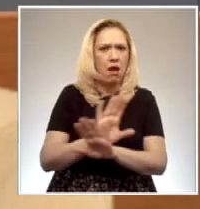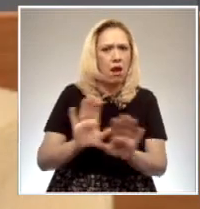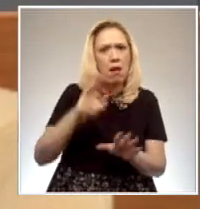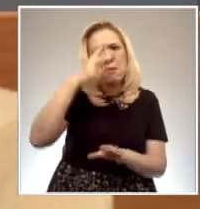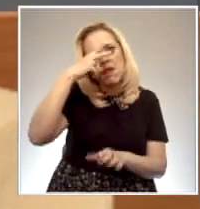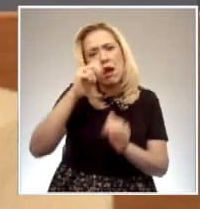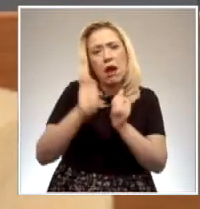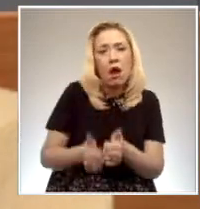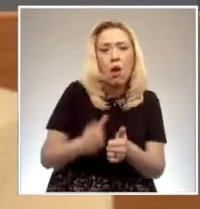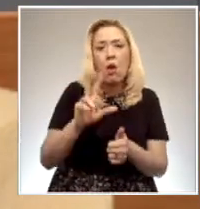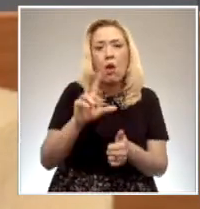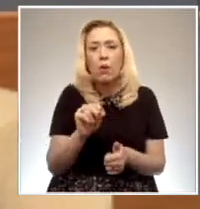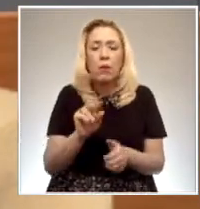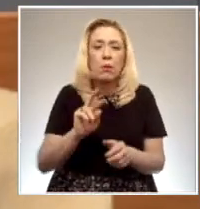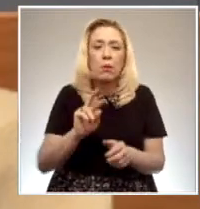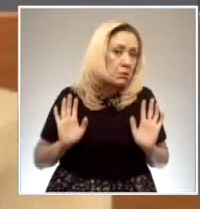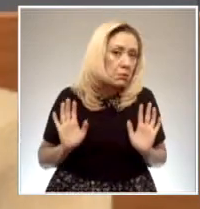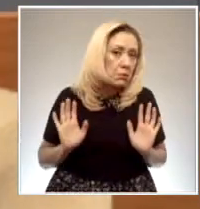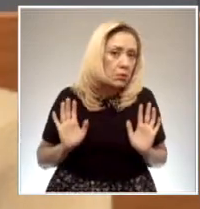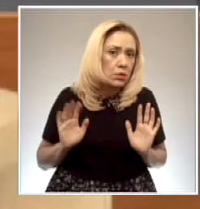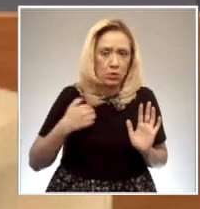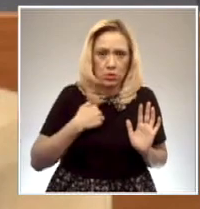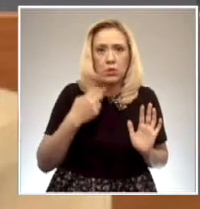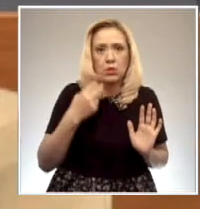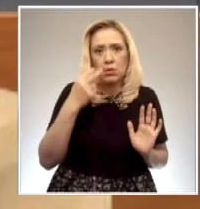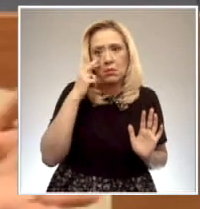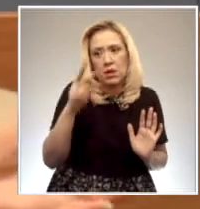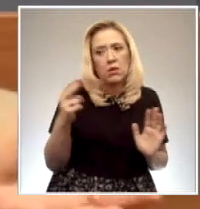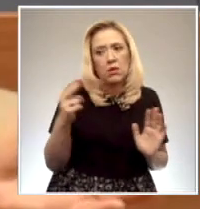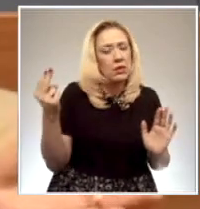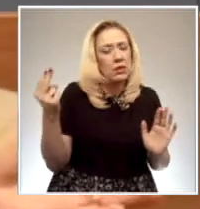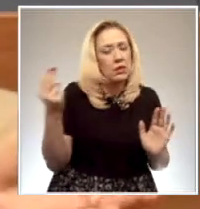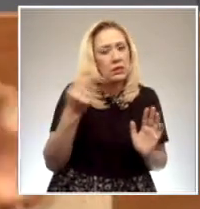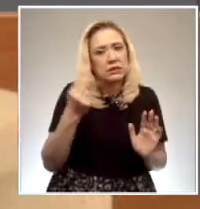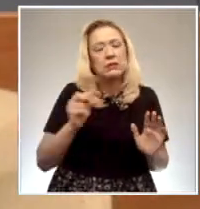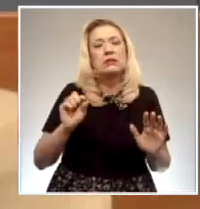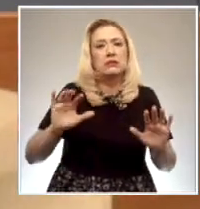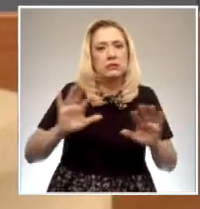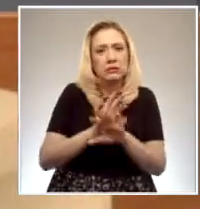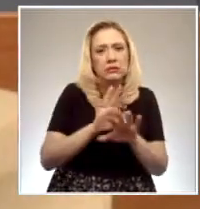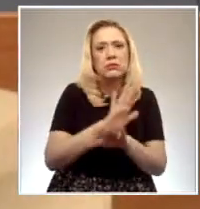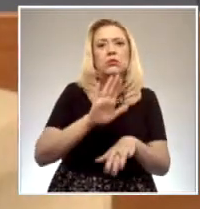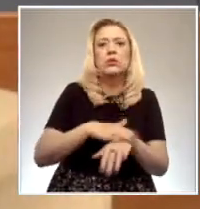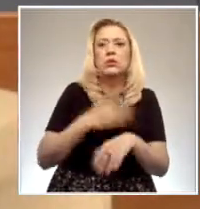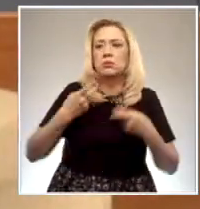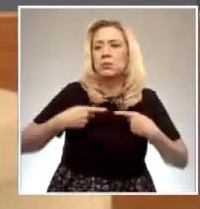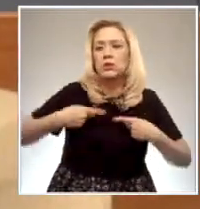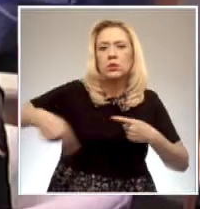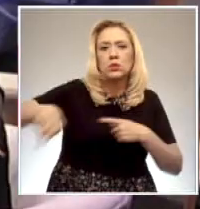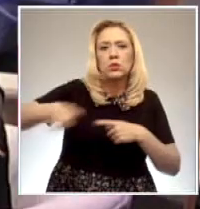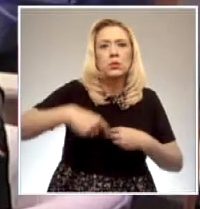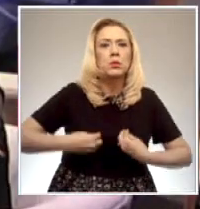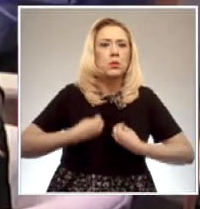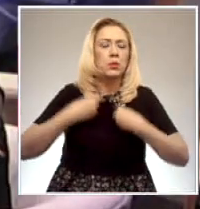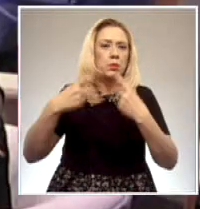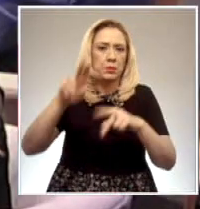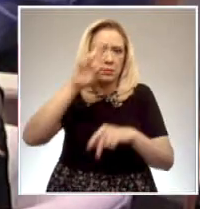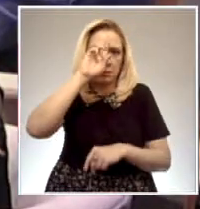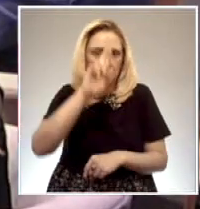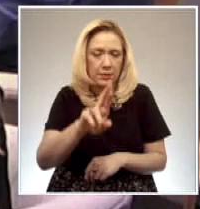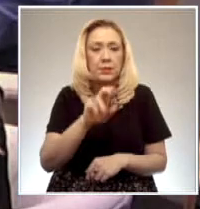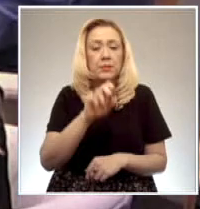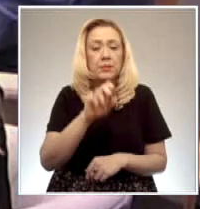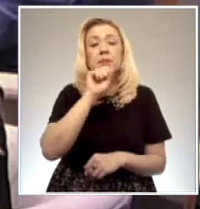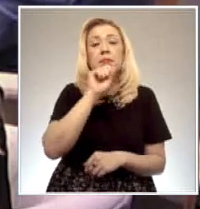o no. Yo creo que habría que acelerar algunos procesos porque estás hablando de la vida de las personas. También